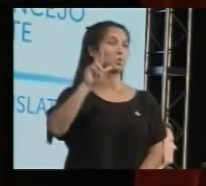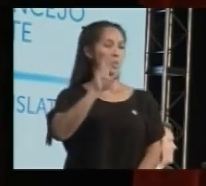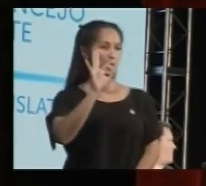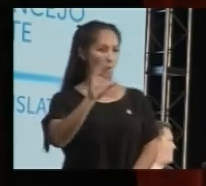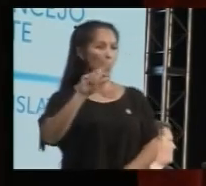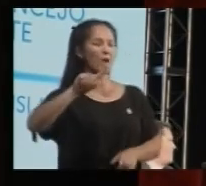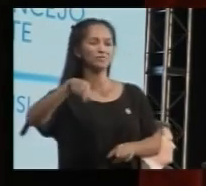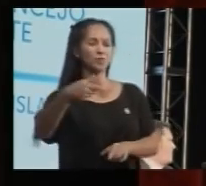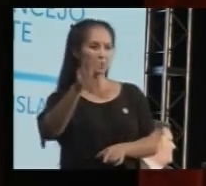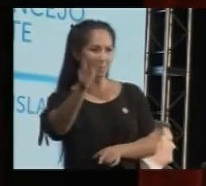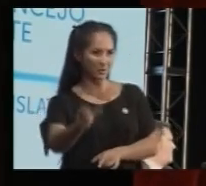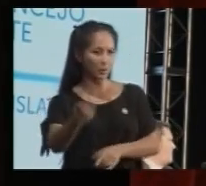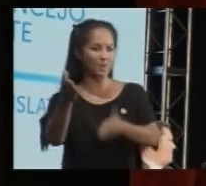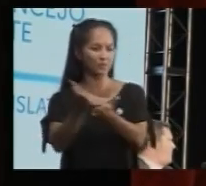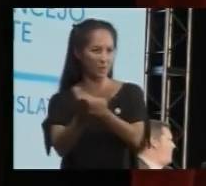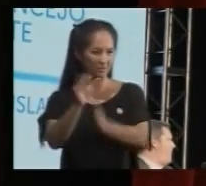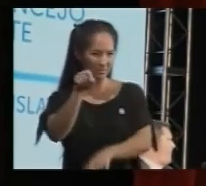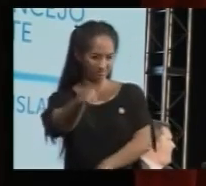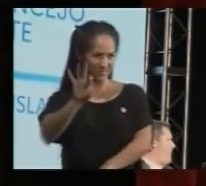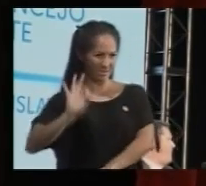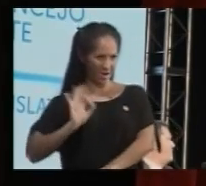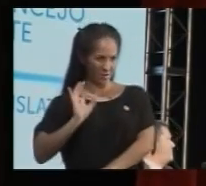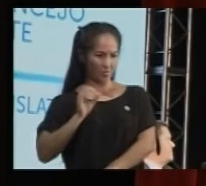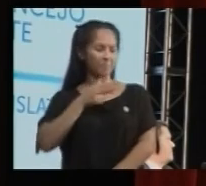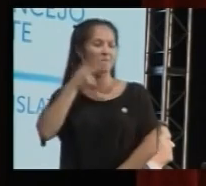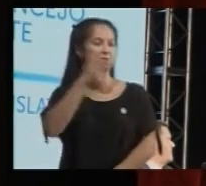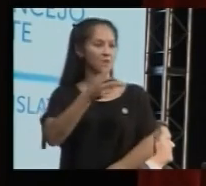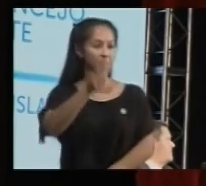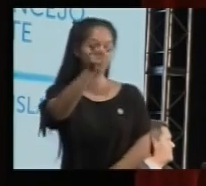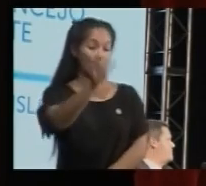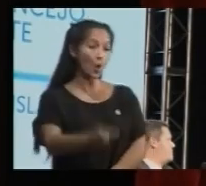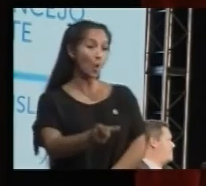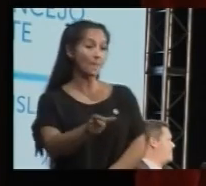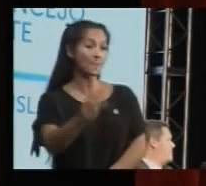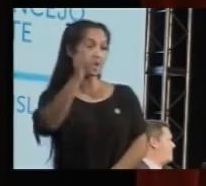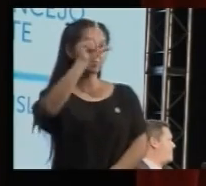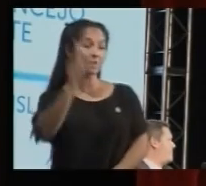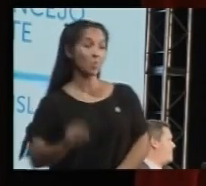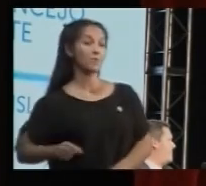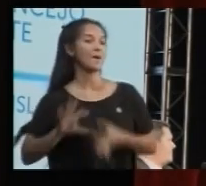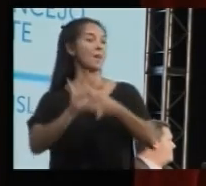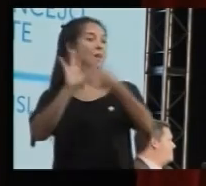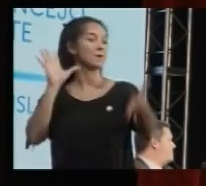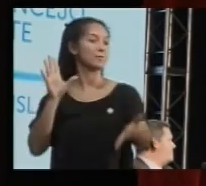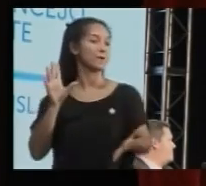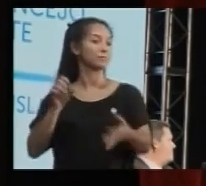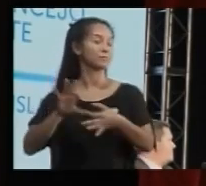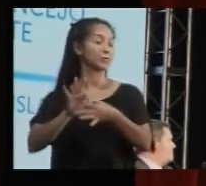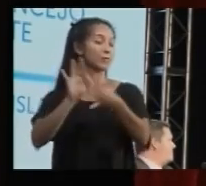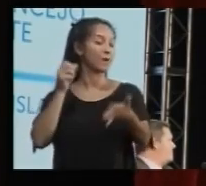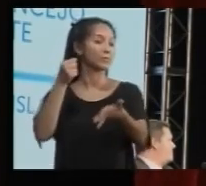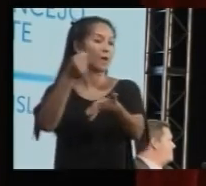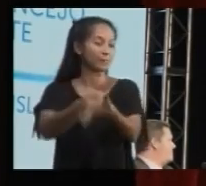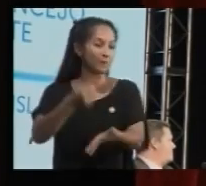hombres y estudiantes de aquella época decía: hombres de una república libre, acabamos de romper